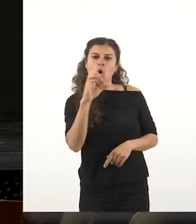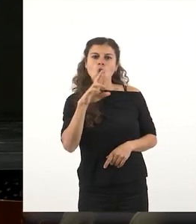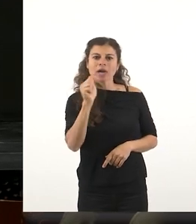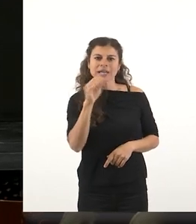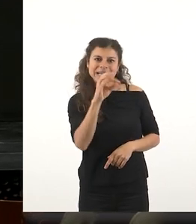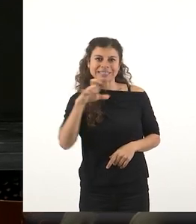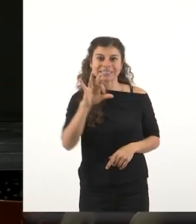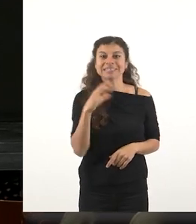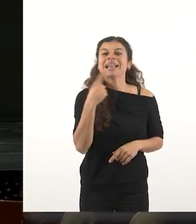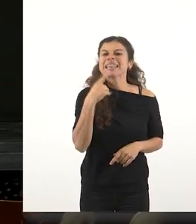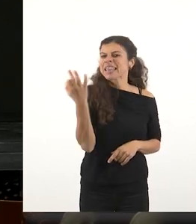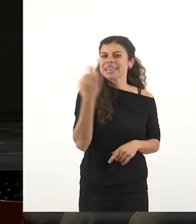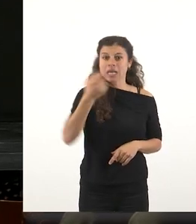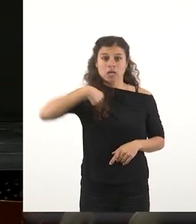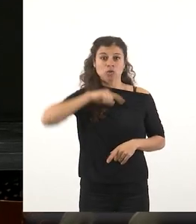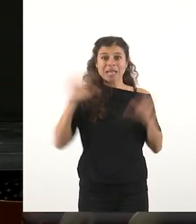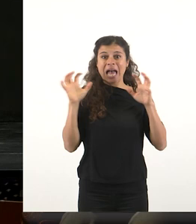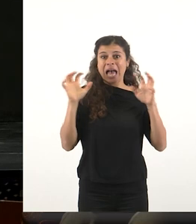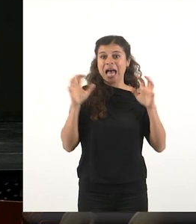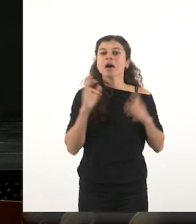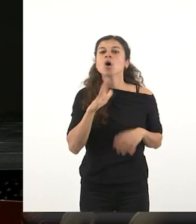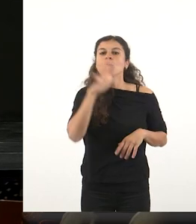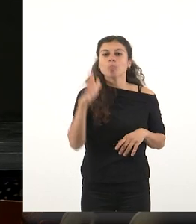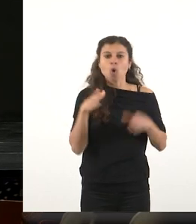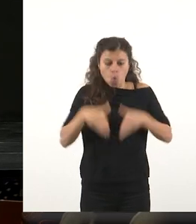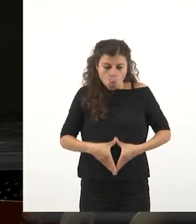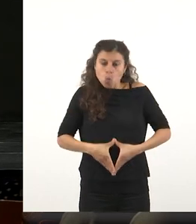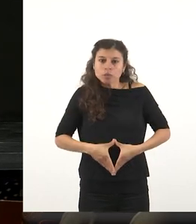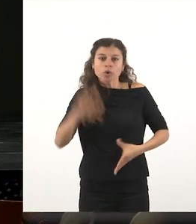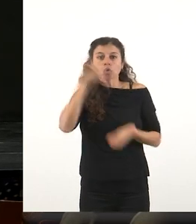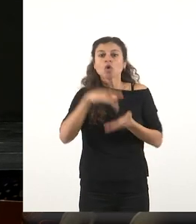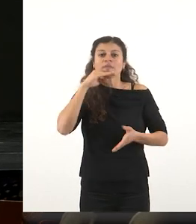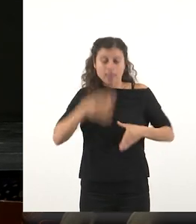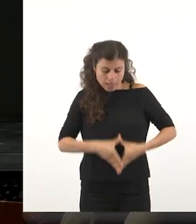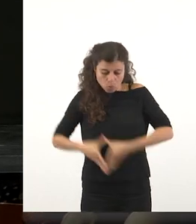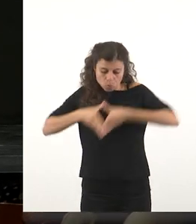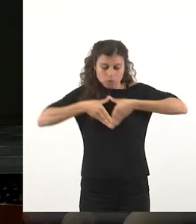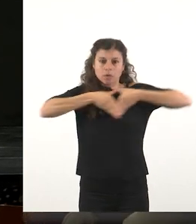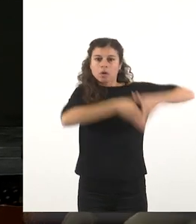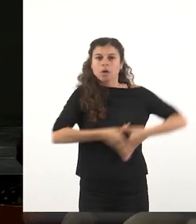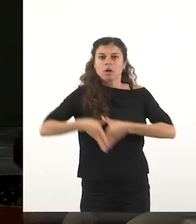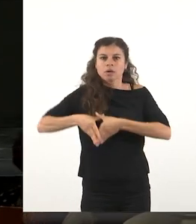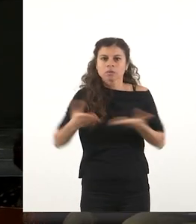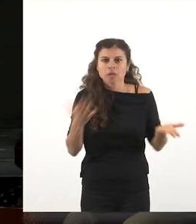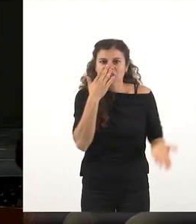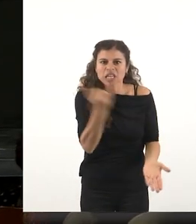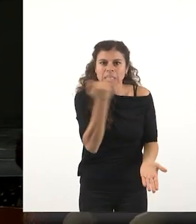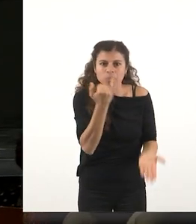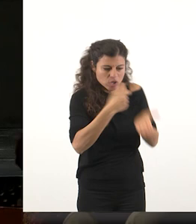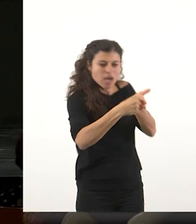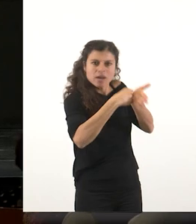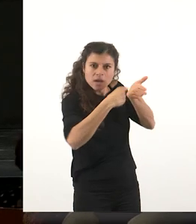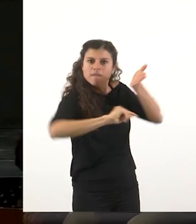mujeres somos histéricas porque cuando nos enfadamos, el útero se desplaza por el cuerpo y en esa búsqueda entra la histeria. Hay que ser gilipollas para decir eso, escribirlo y